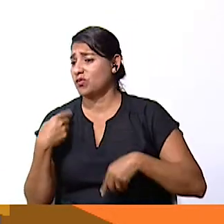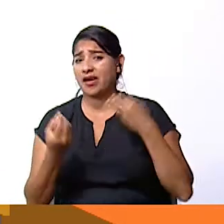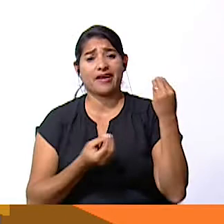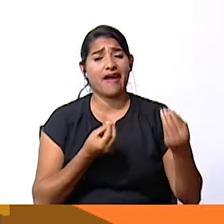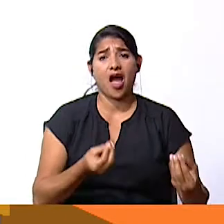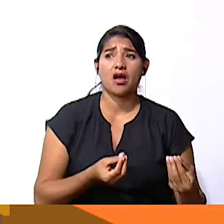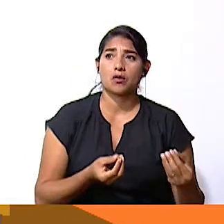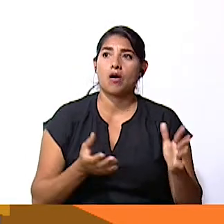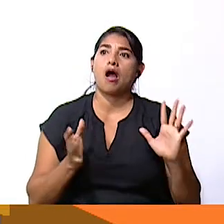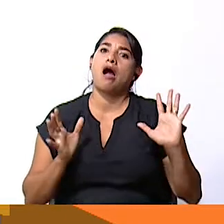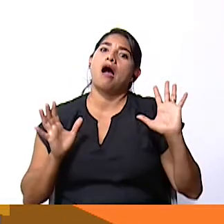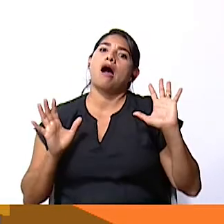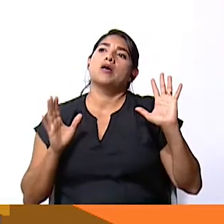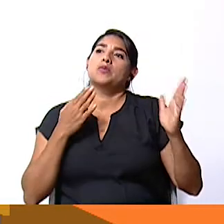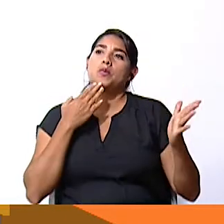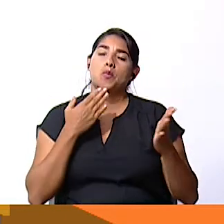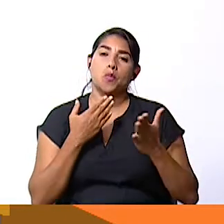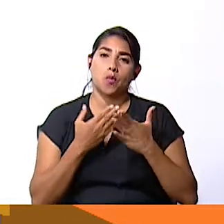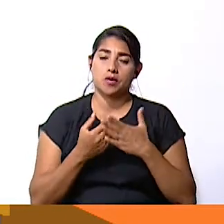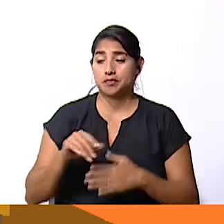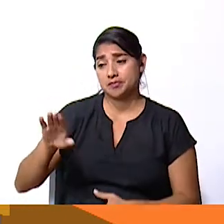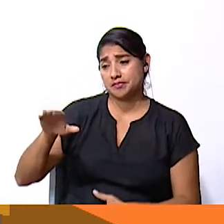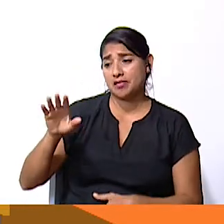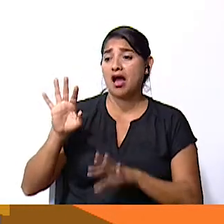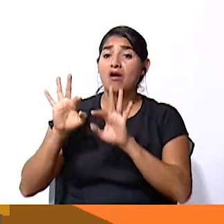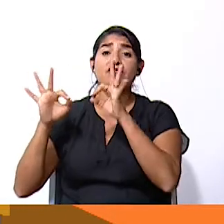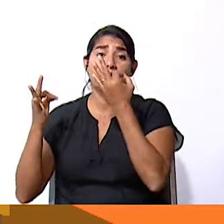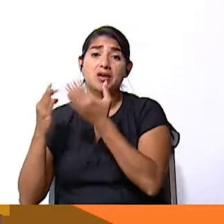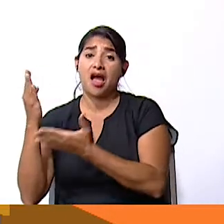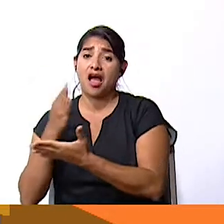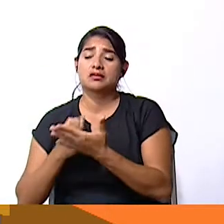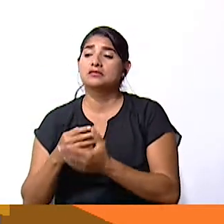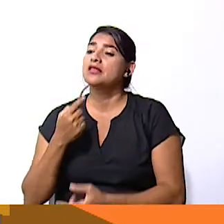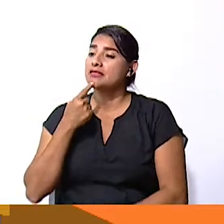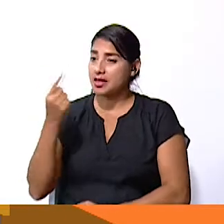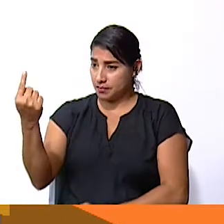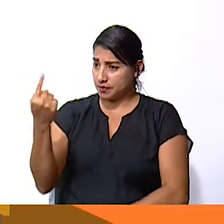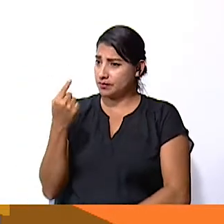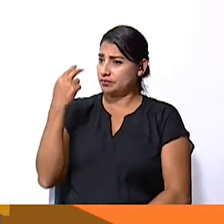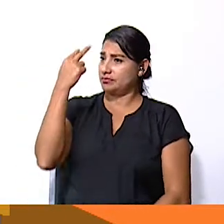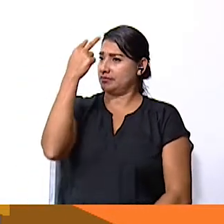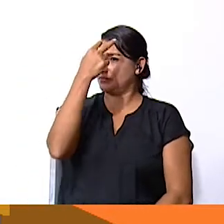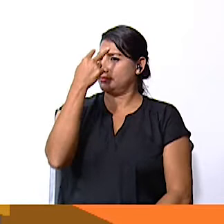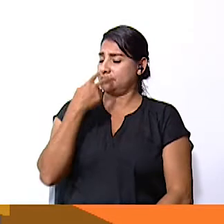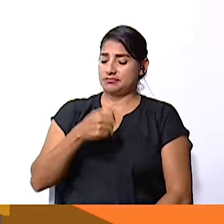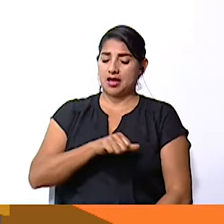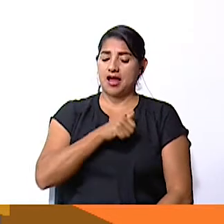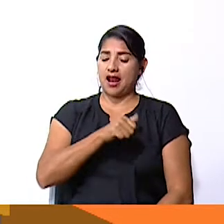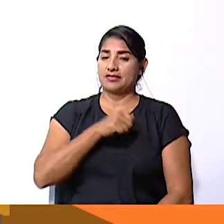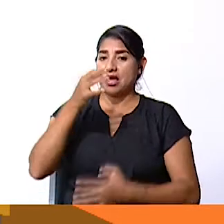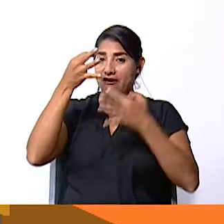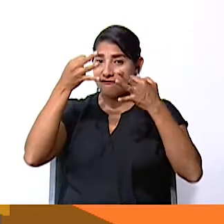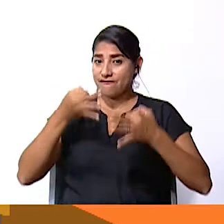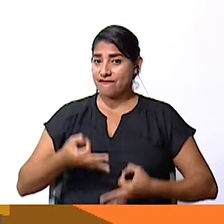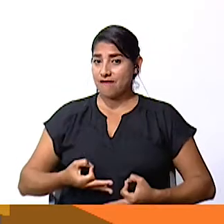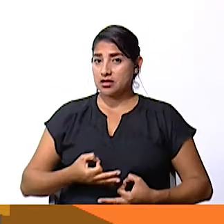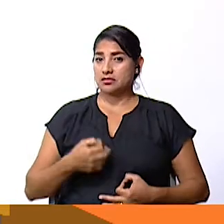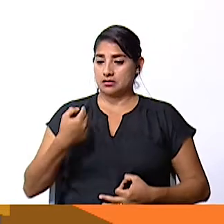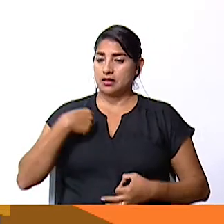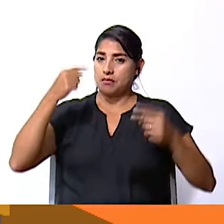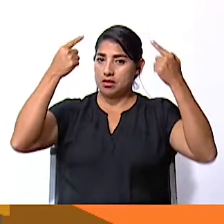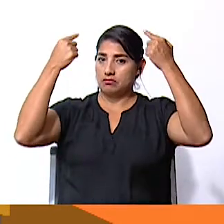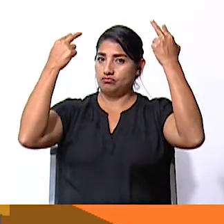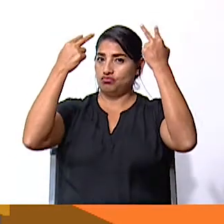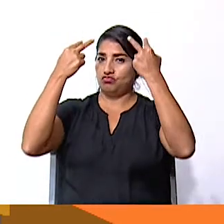mano, le vamos a pedir a nuestro familiar que nos diga esas características físicas que ellos